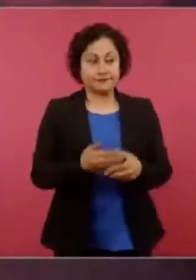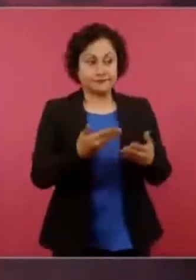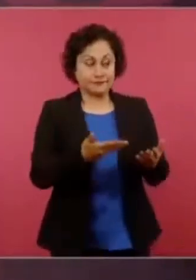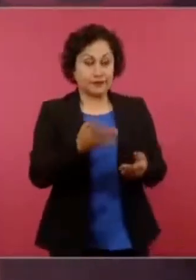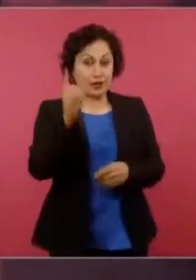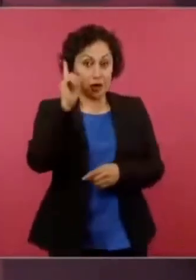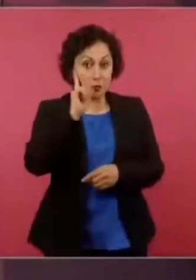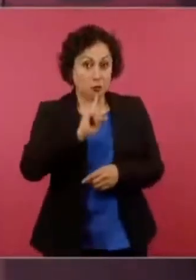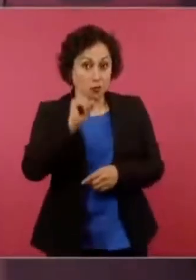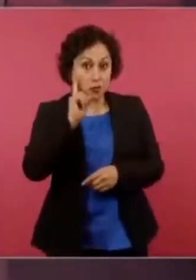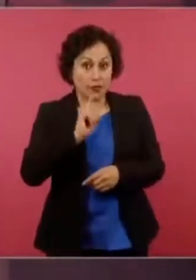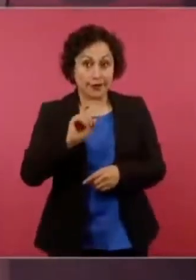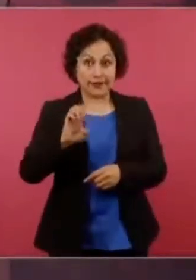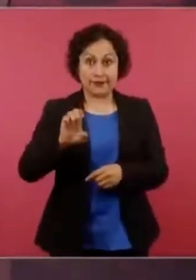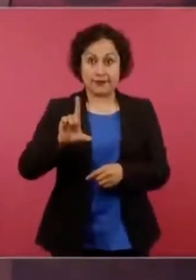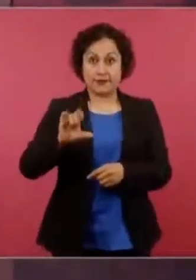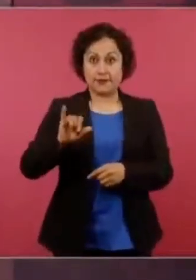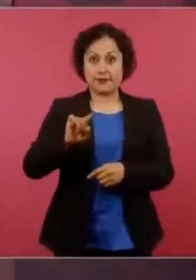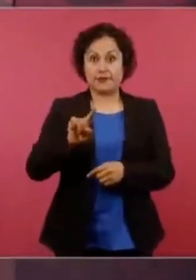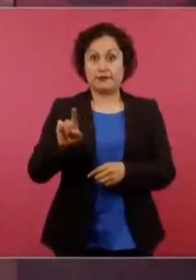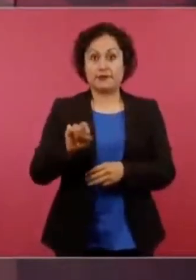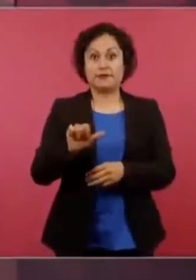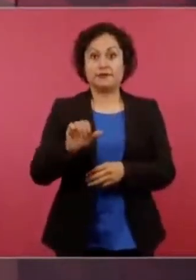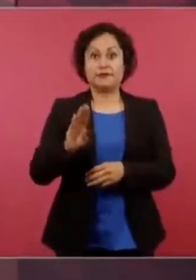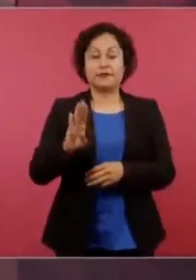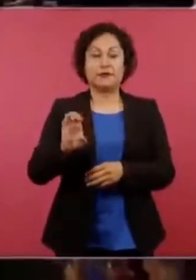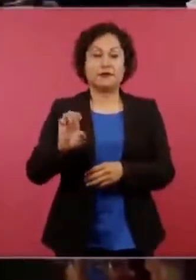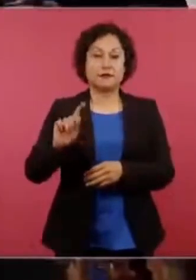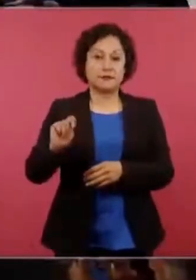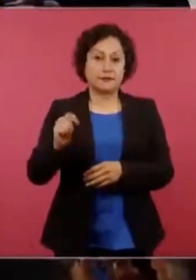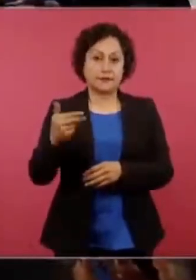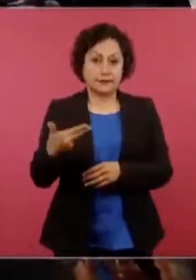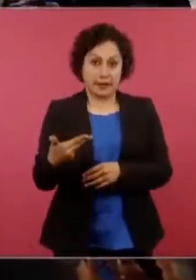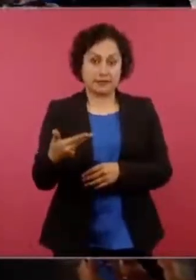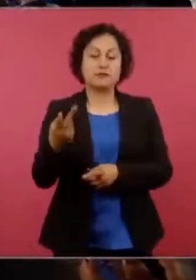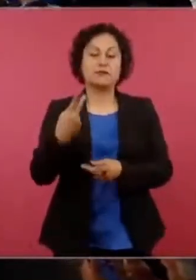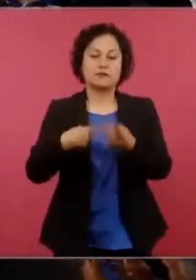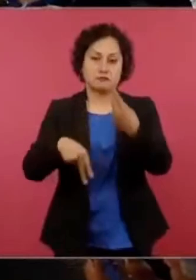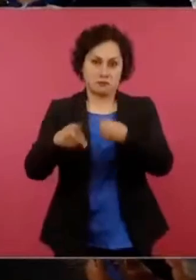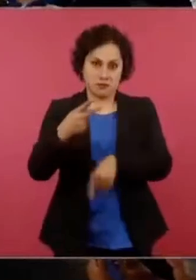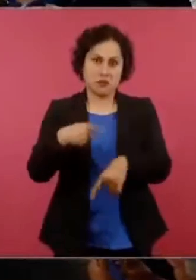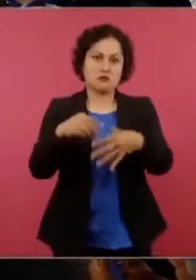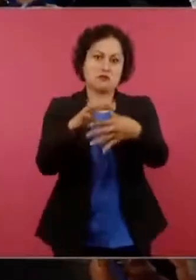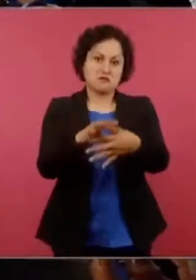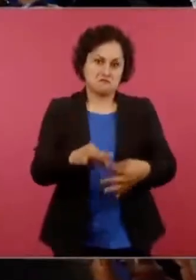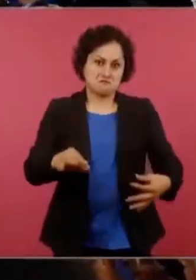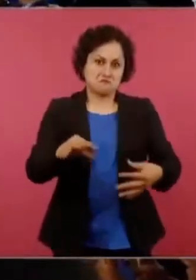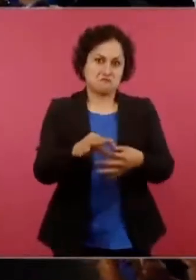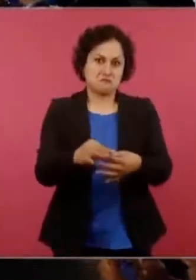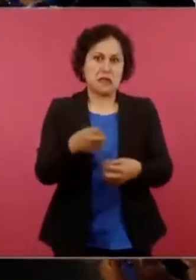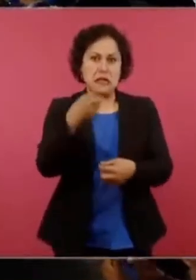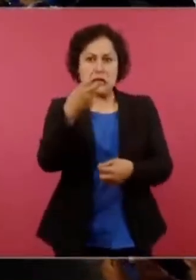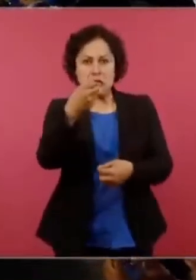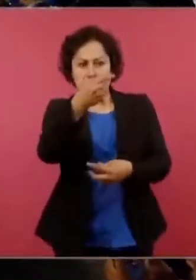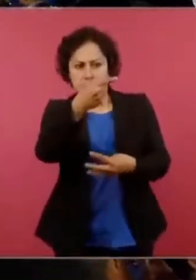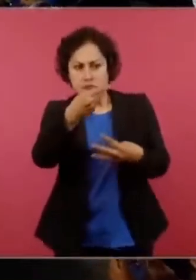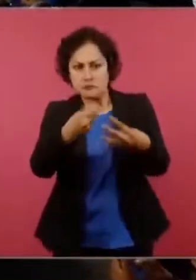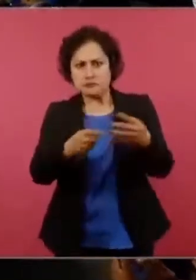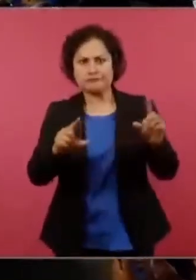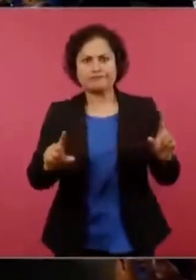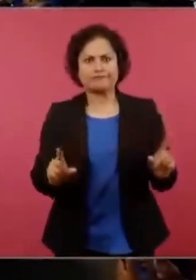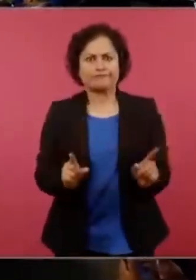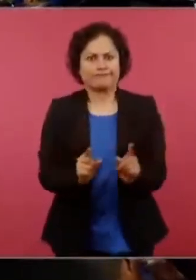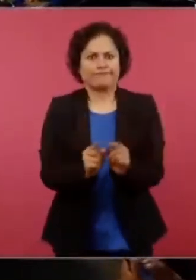nos va a exponer sobre el resumen